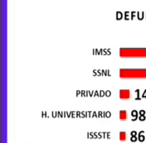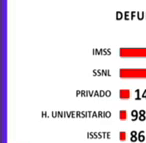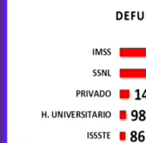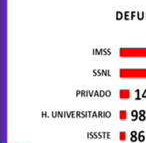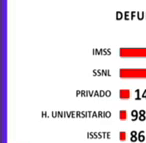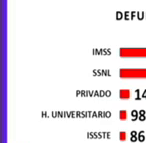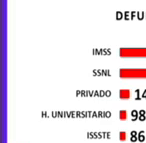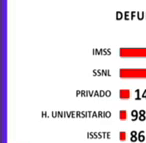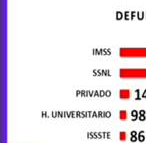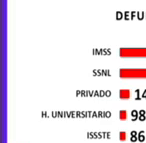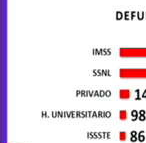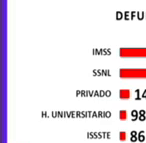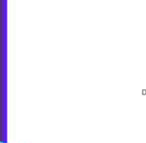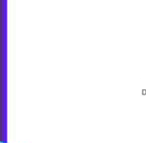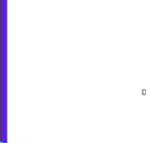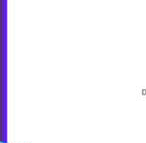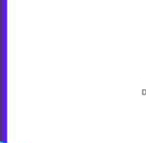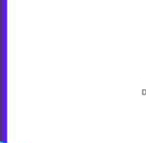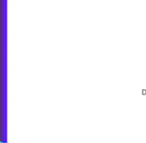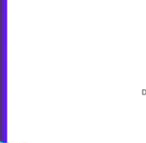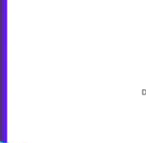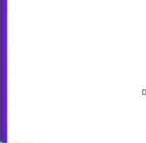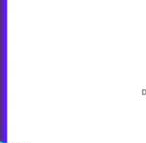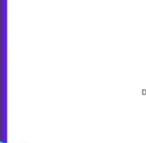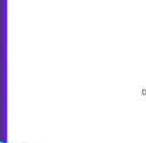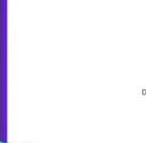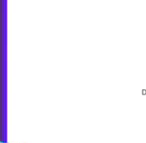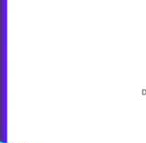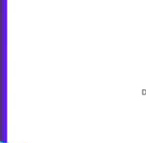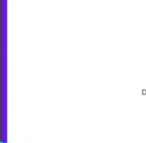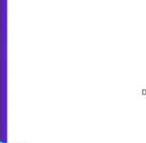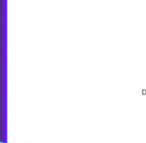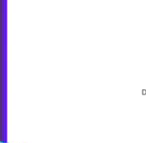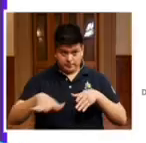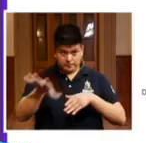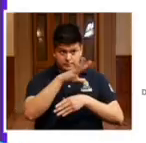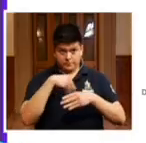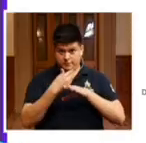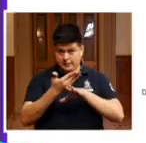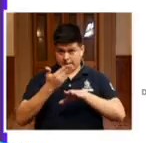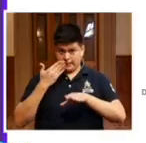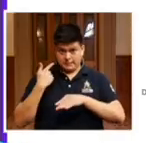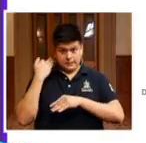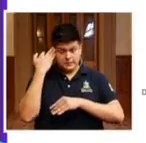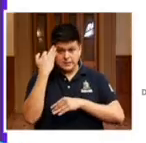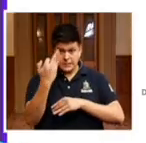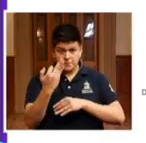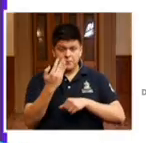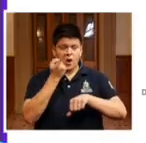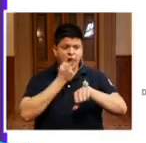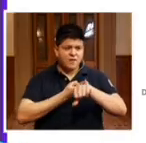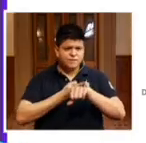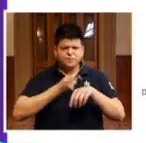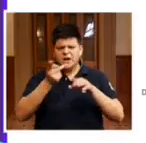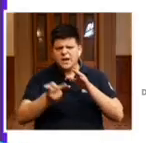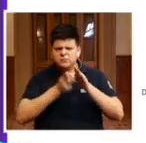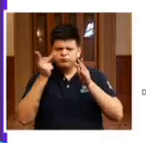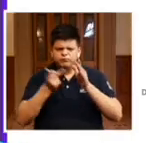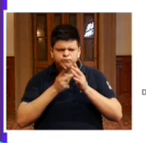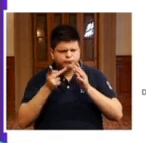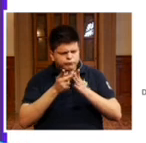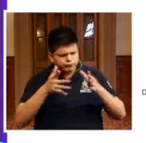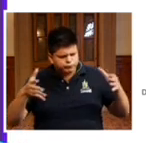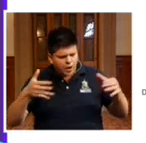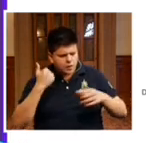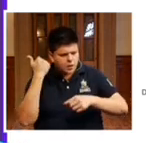mayor densidad poblacional. Y lo que les decía hace un momento, las comorbilidades que están asociadas